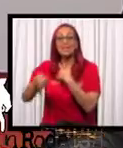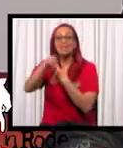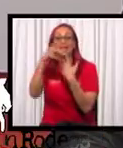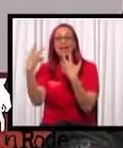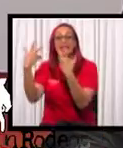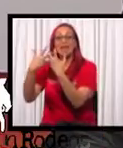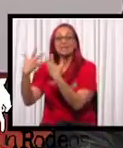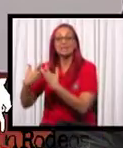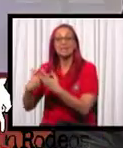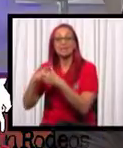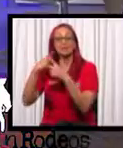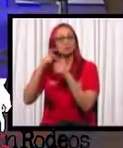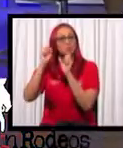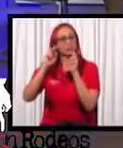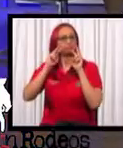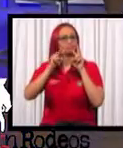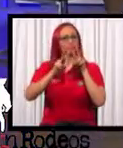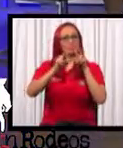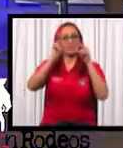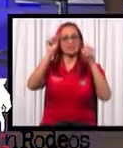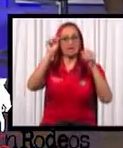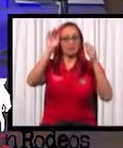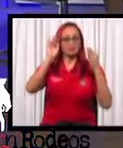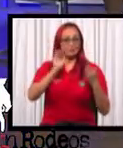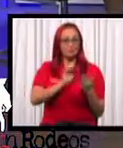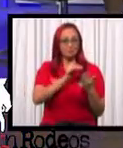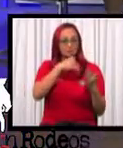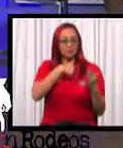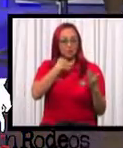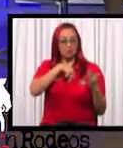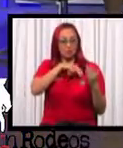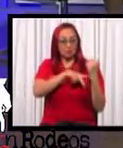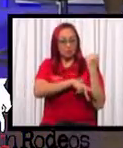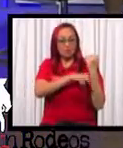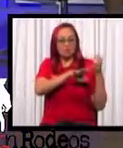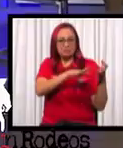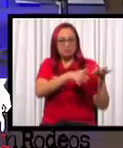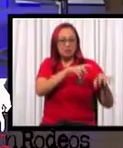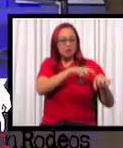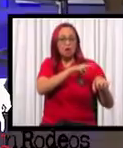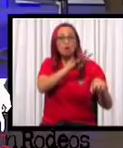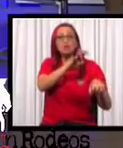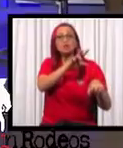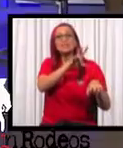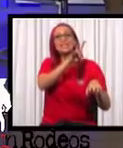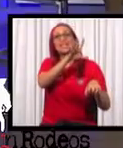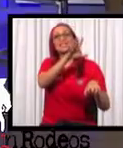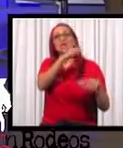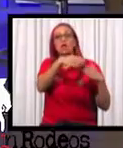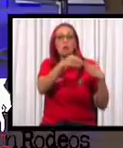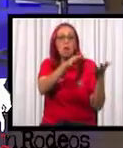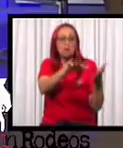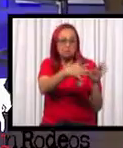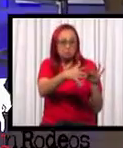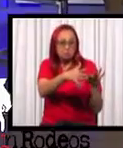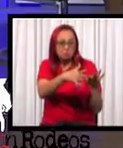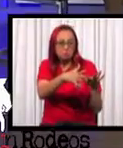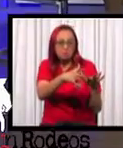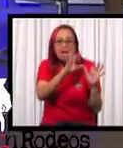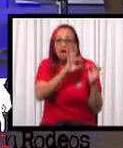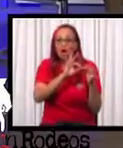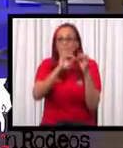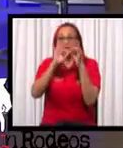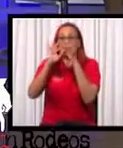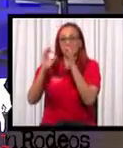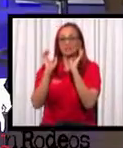los salarios mínimos que tiene nuestro país rondan los $475. Con respecto, por ejemplo,